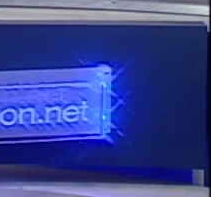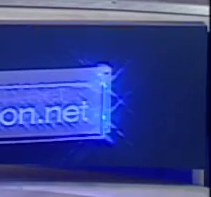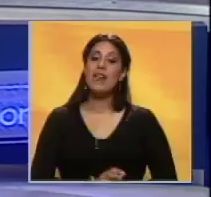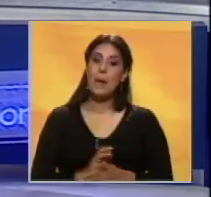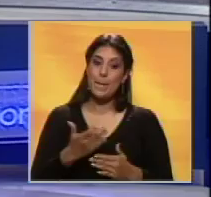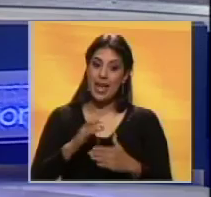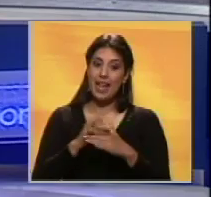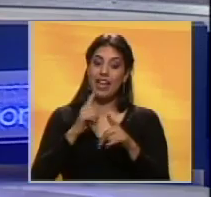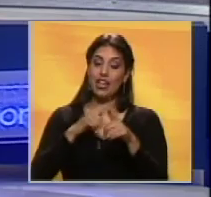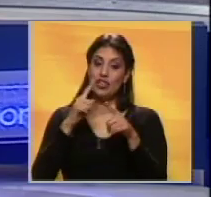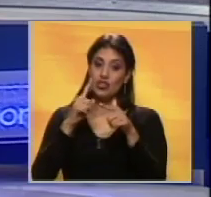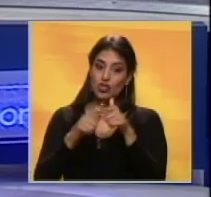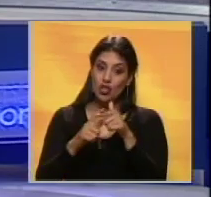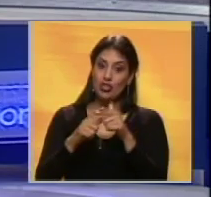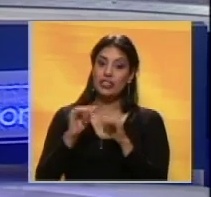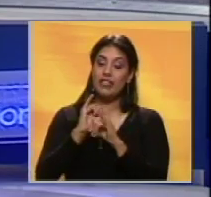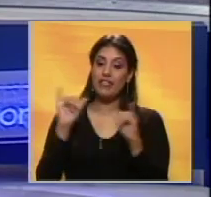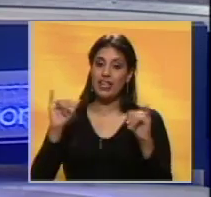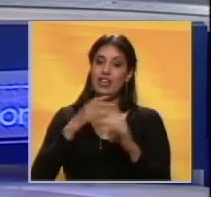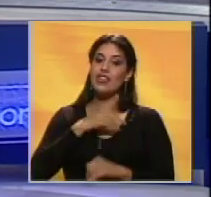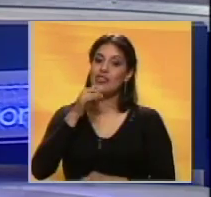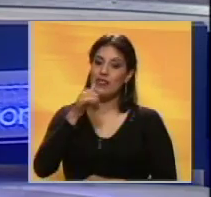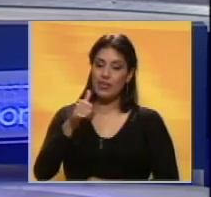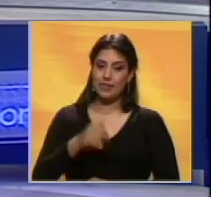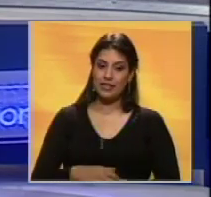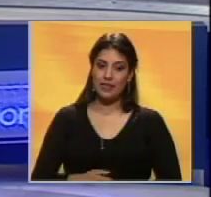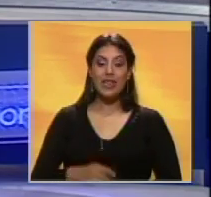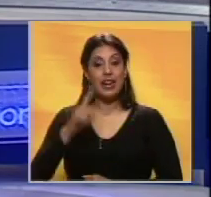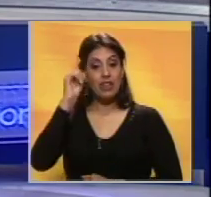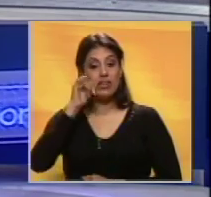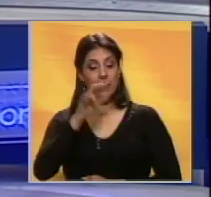Bien amigos, entonces de esta manera finalizamos la presente